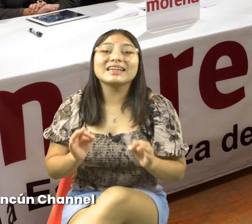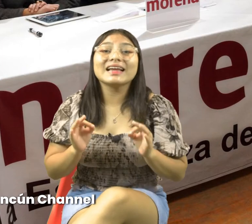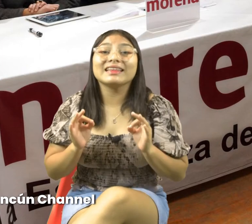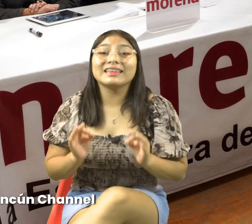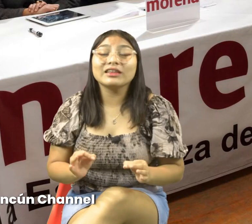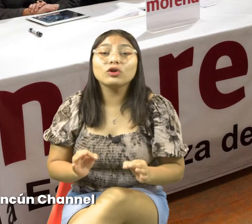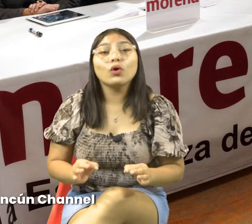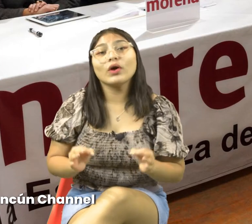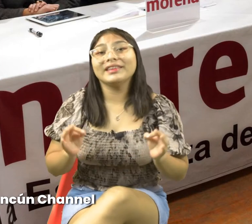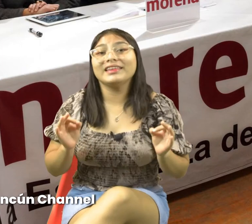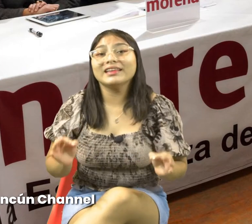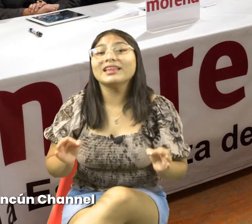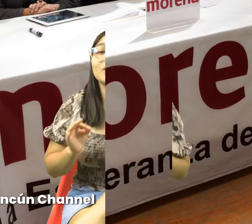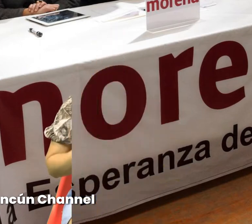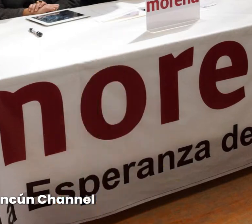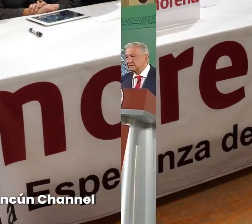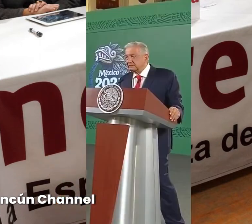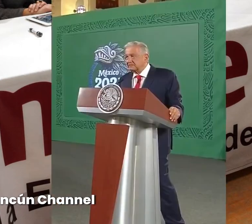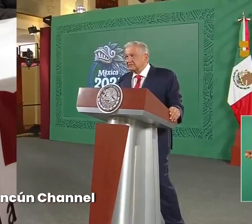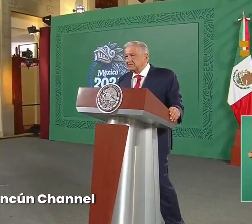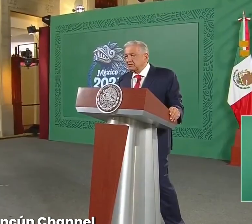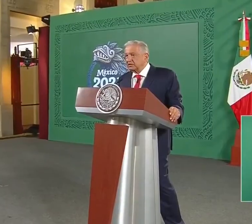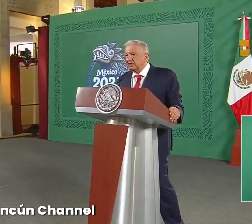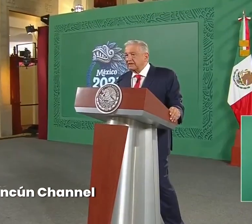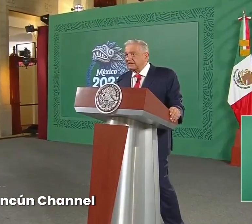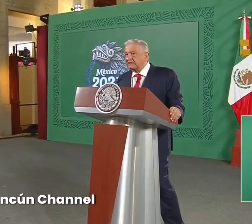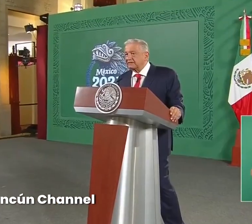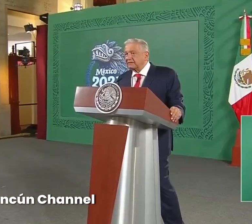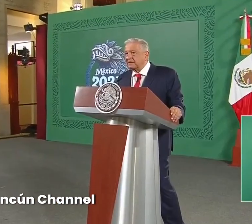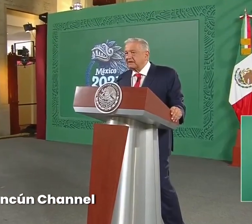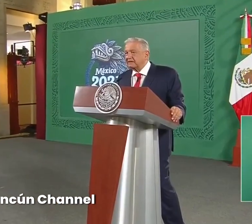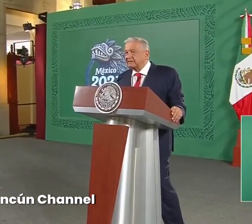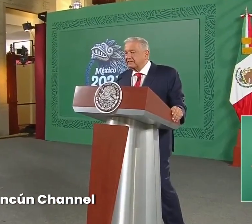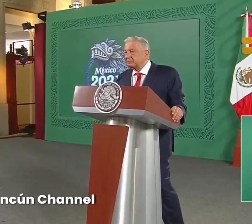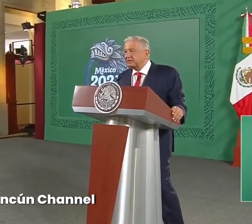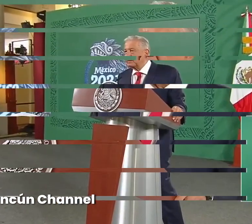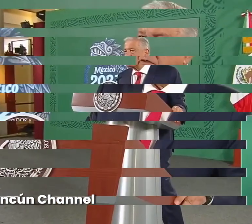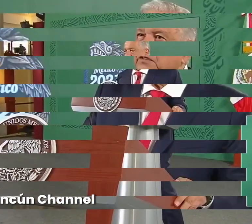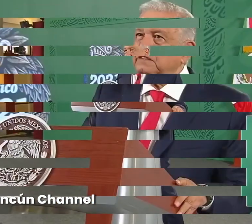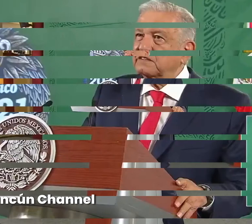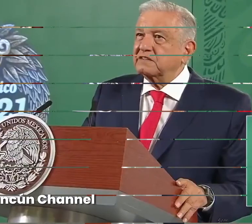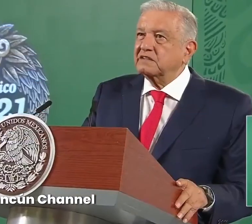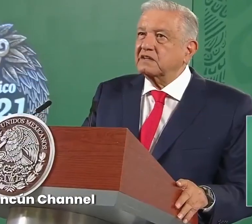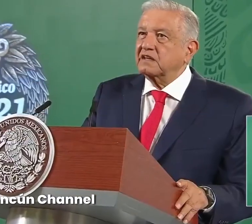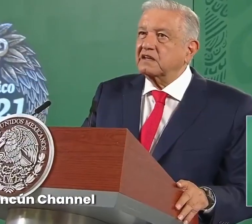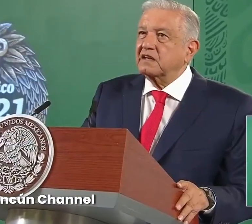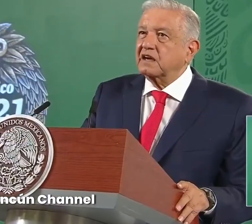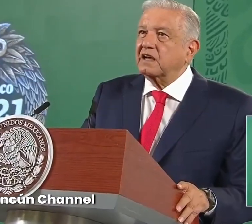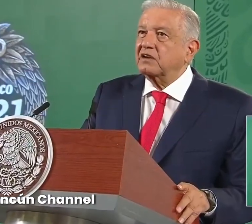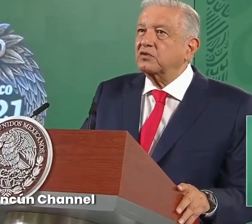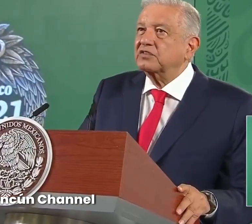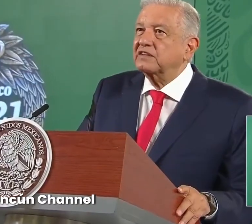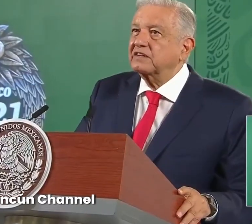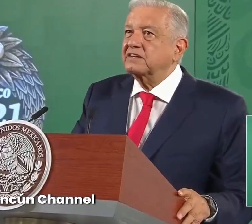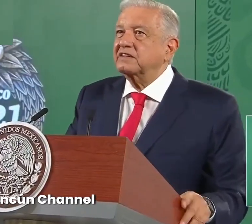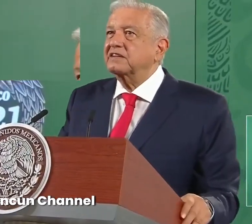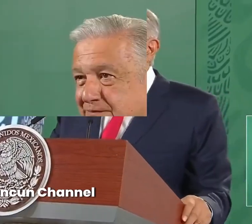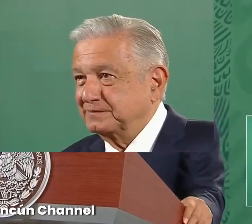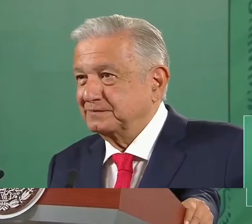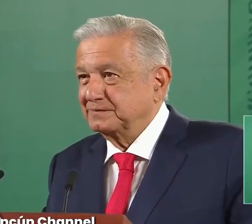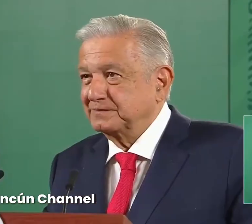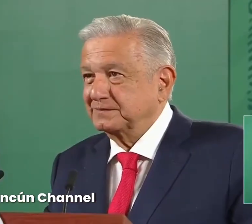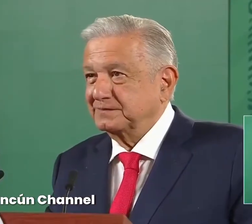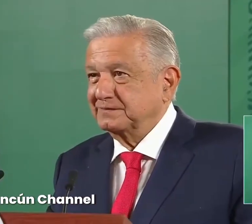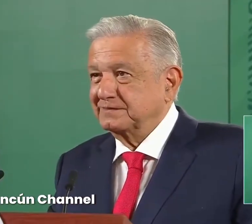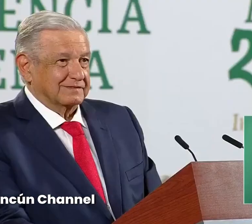quién será el candidato o candidata de Morena. No tengo ningún preferido, alguna preferida, hablando en términos de pluralidad de